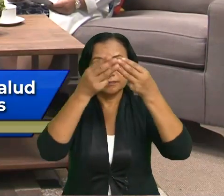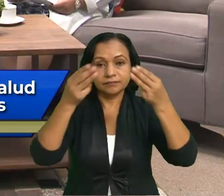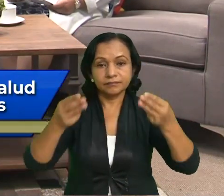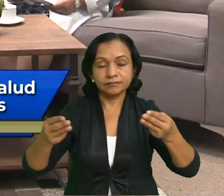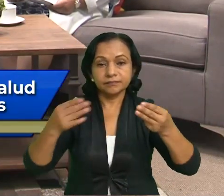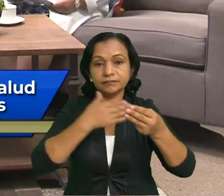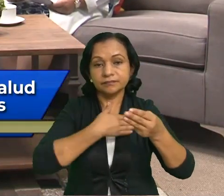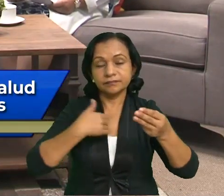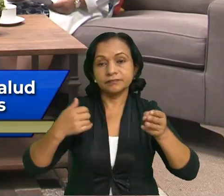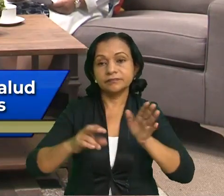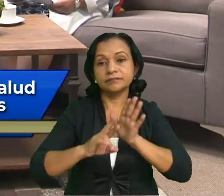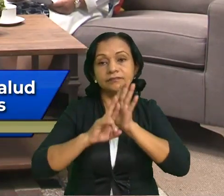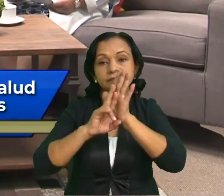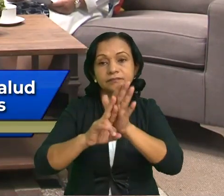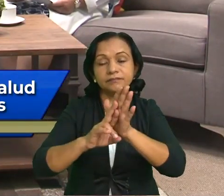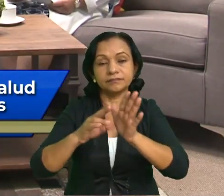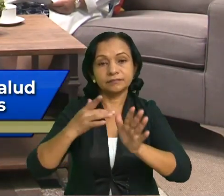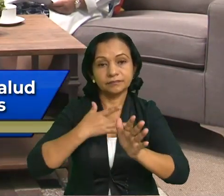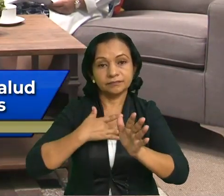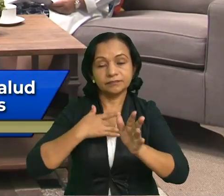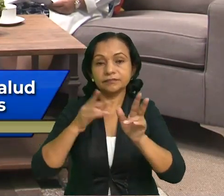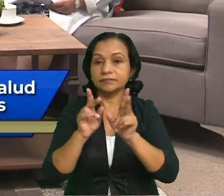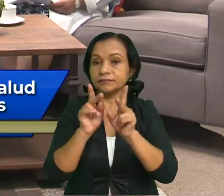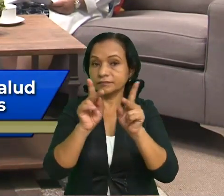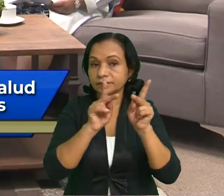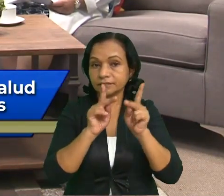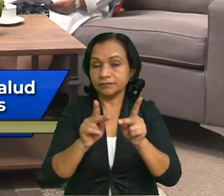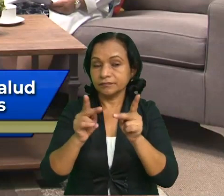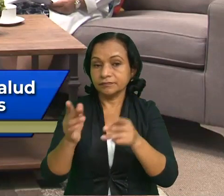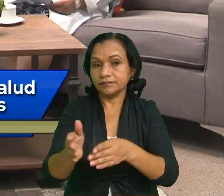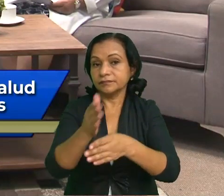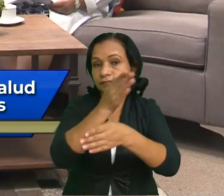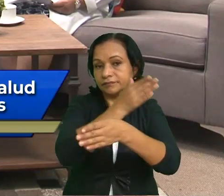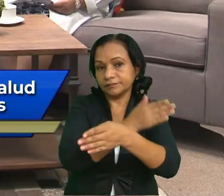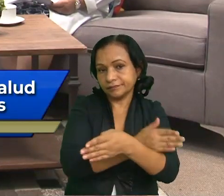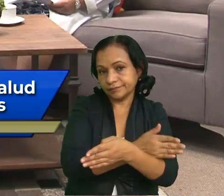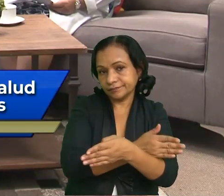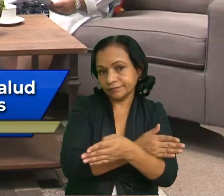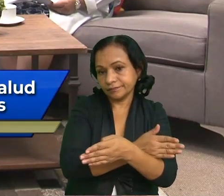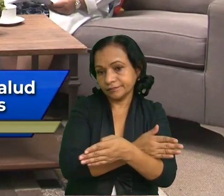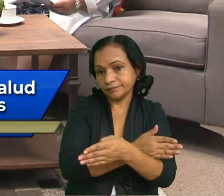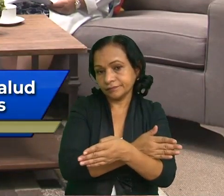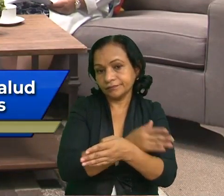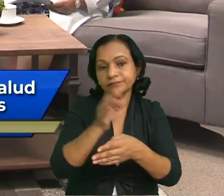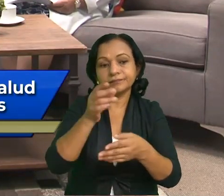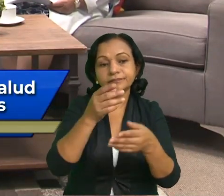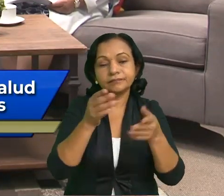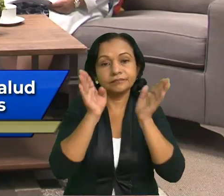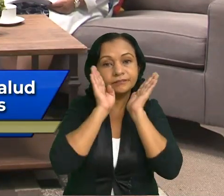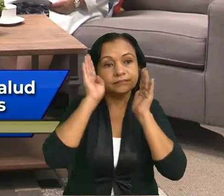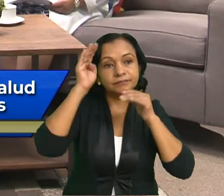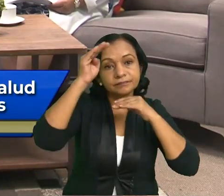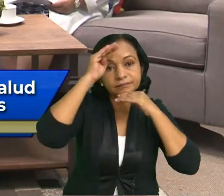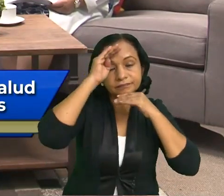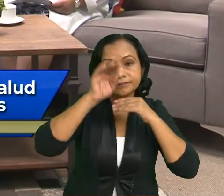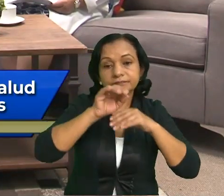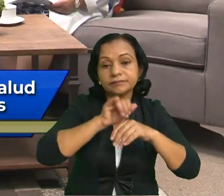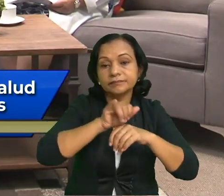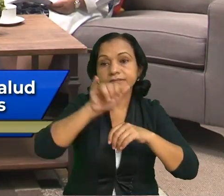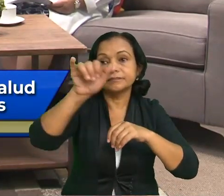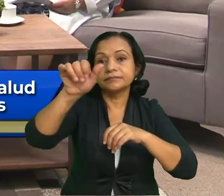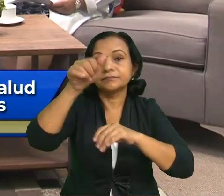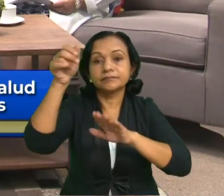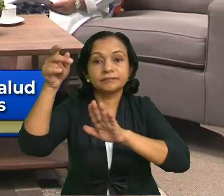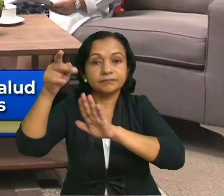mejor respuesta a la necesidad nuestra población cuanta cosas antes tenías que hacerte la fuera del sistema o ir hasta otro país para tener un diagnóstico